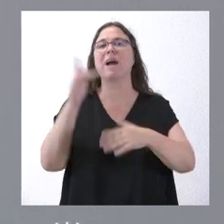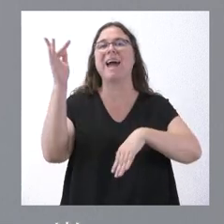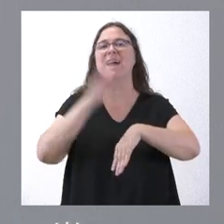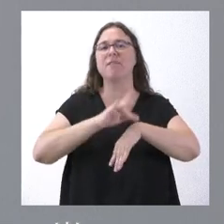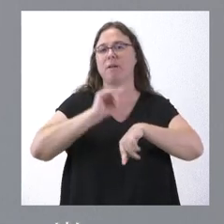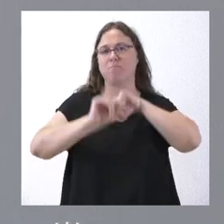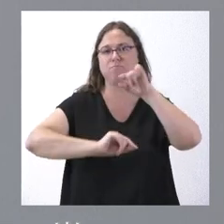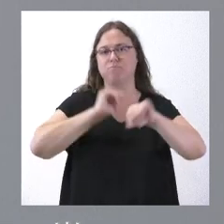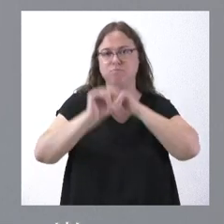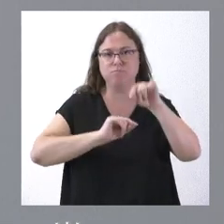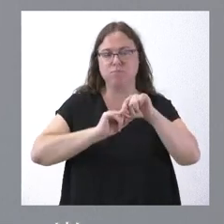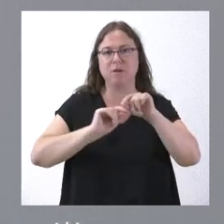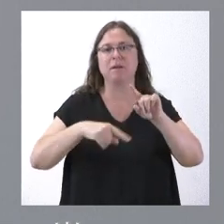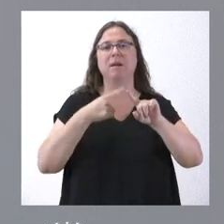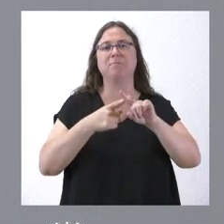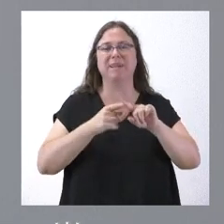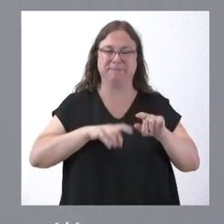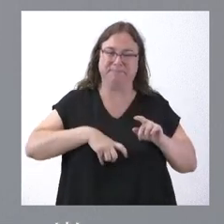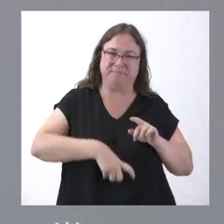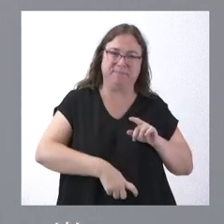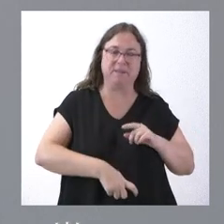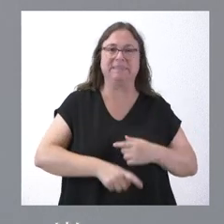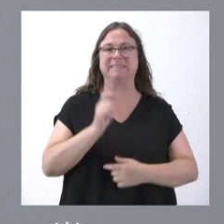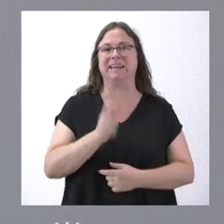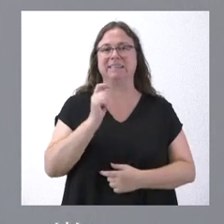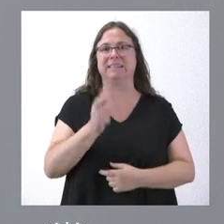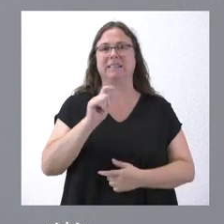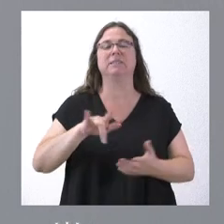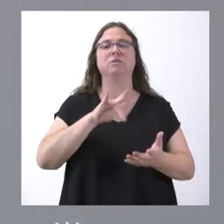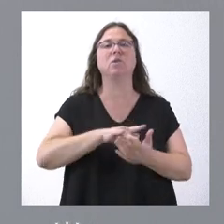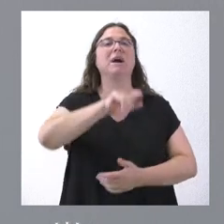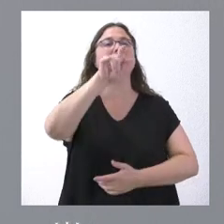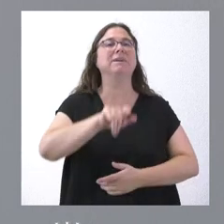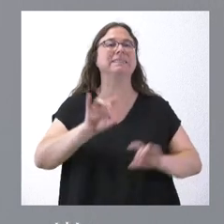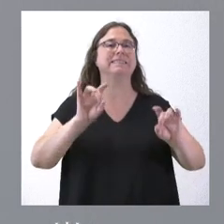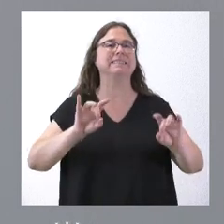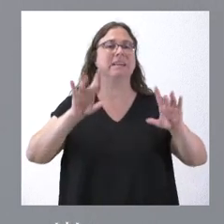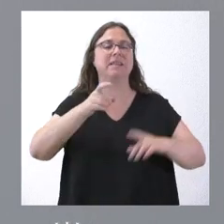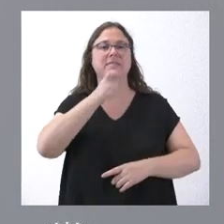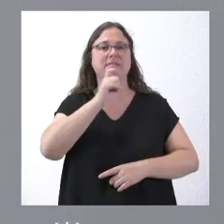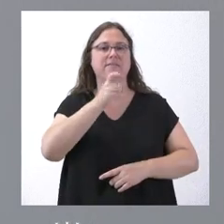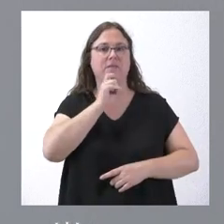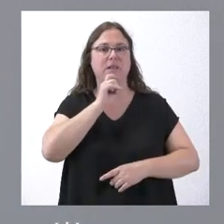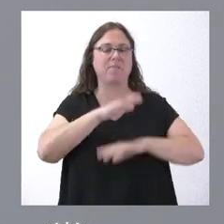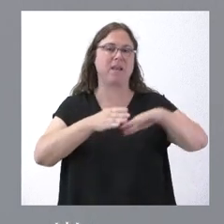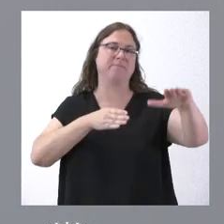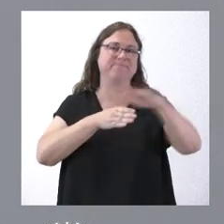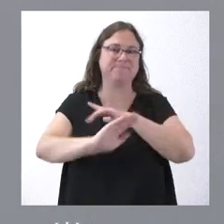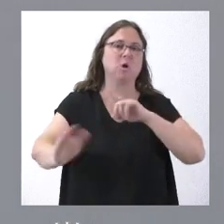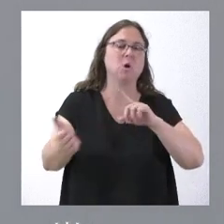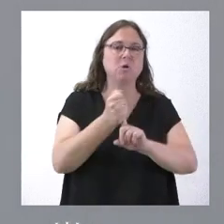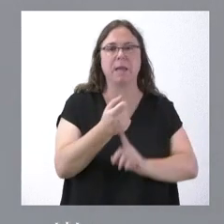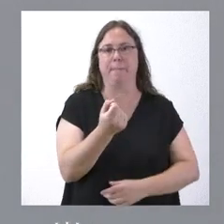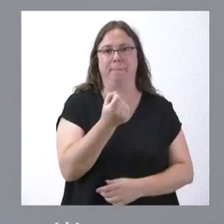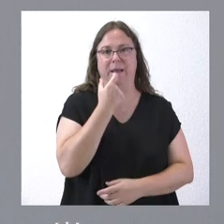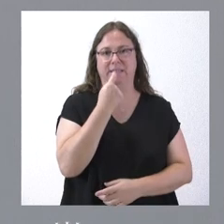infecciosas, contagiosas y parasitarias muy comunes entre la población que tiene especiales dificultades para acceder a medicinas, así como